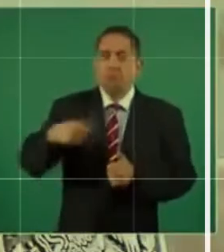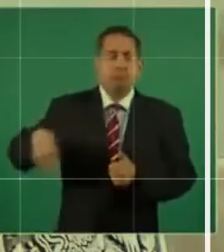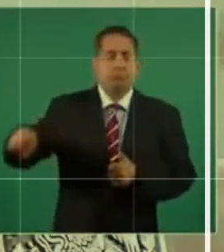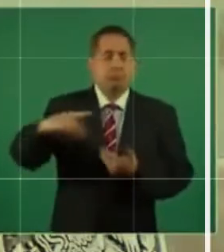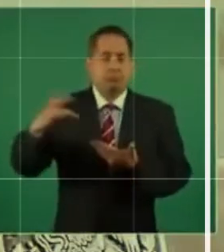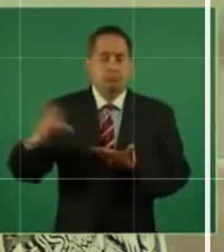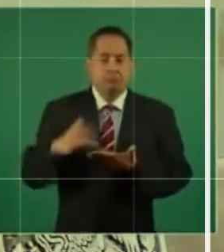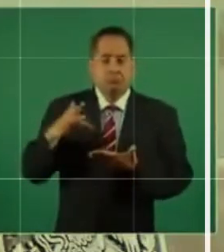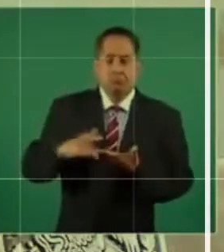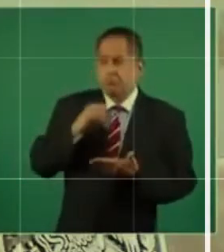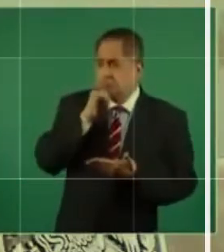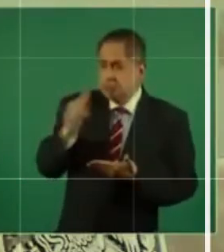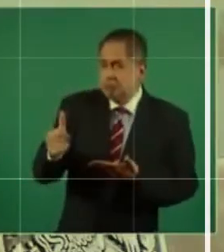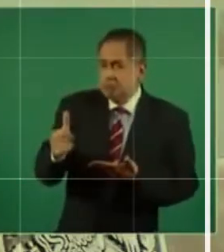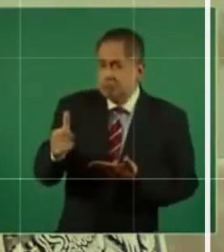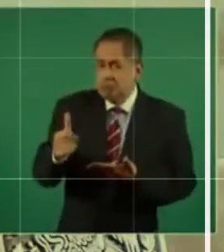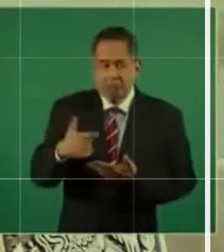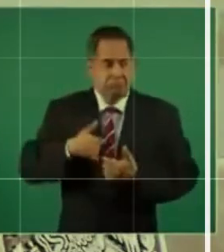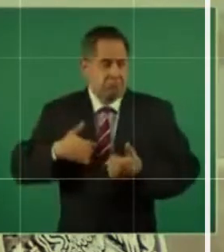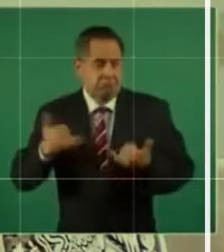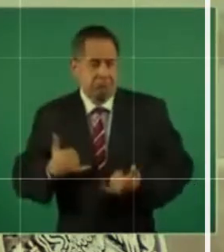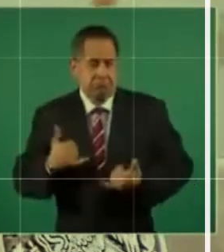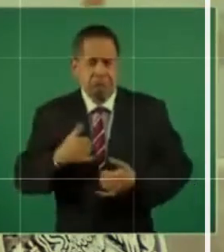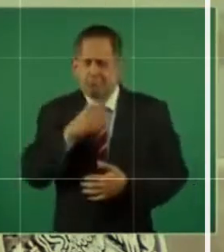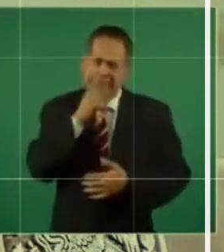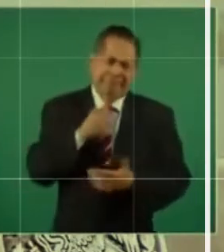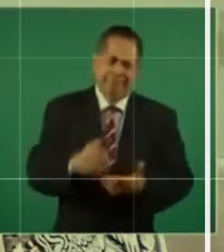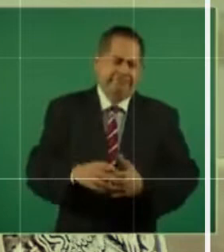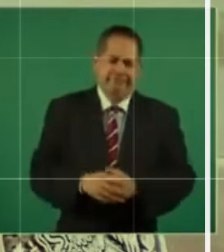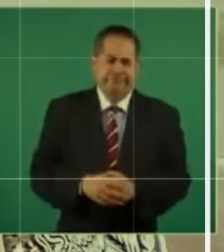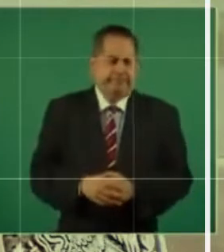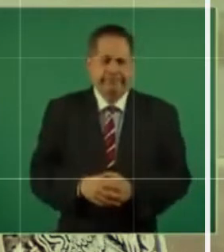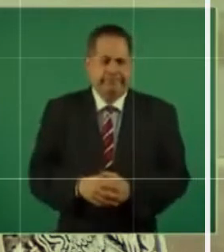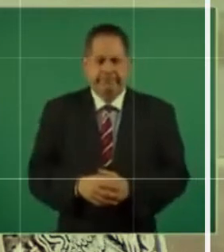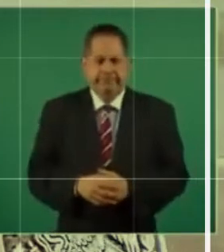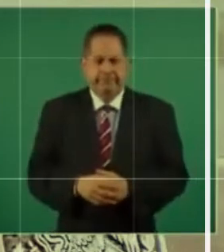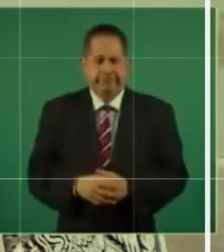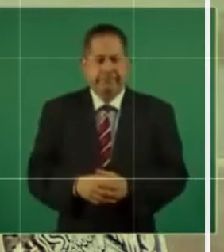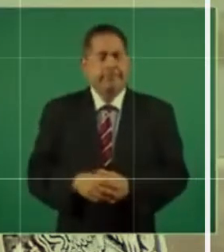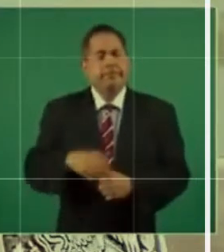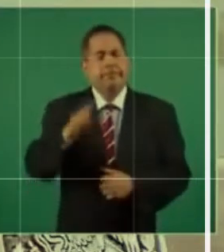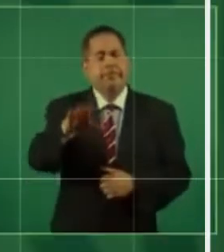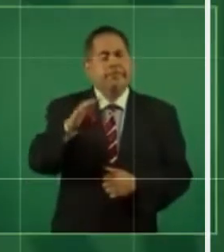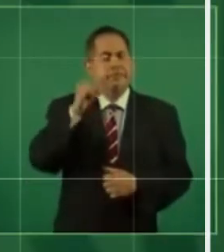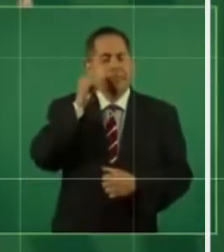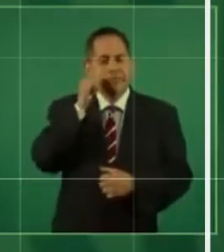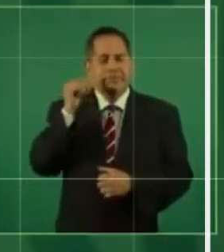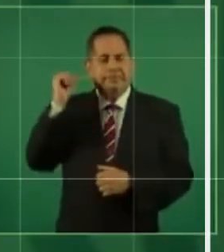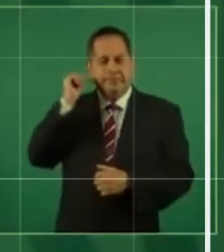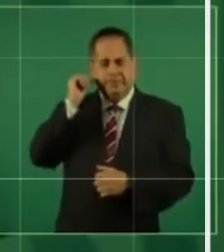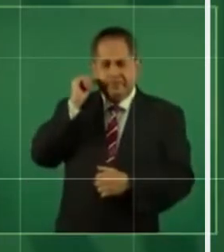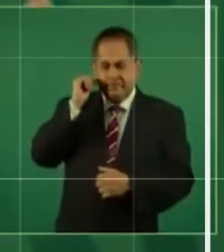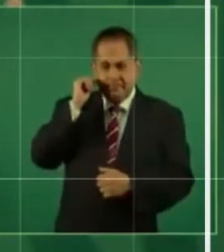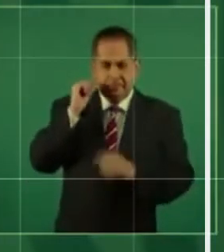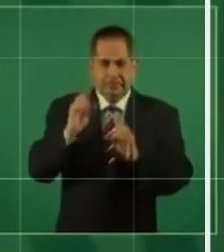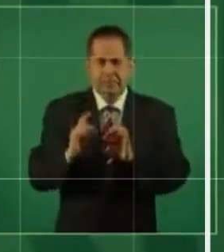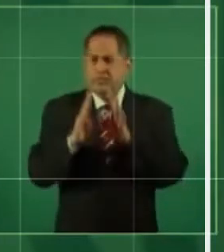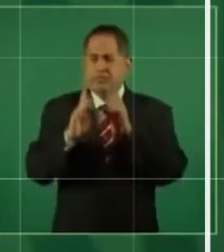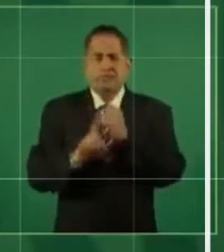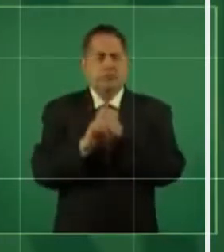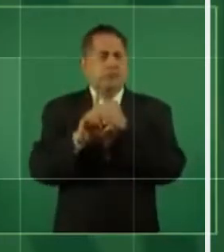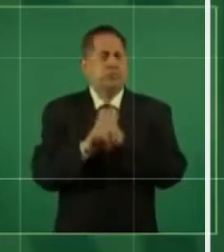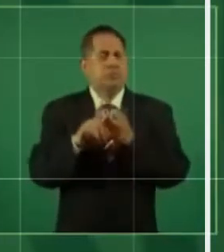gente ayer se nos presentó un problema con lo del